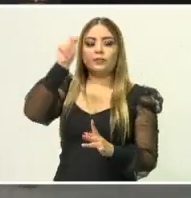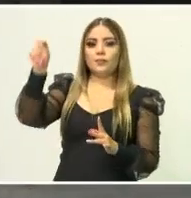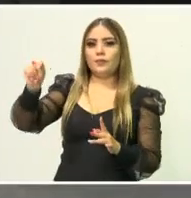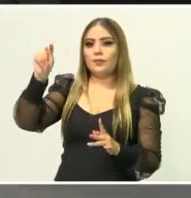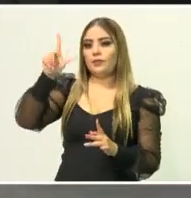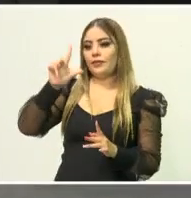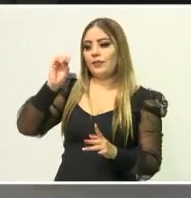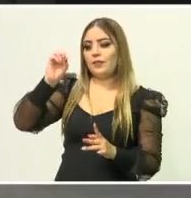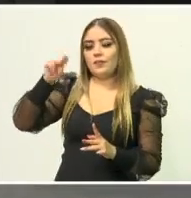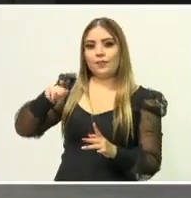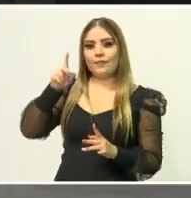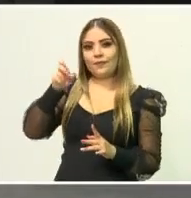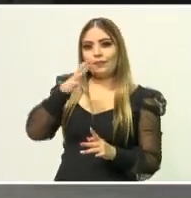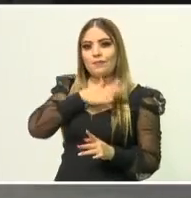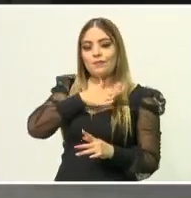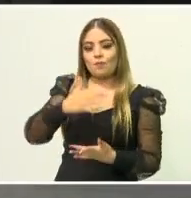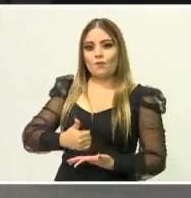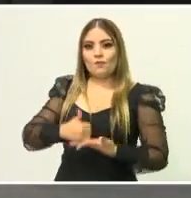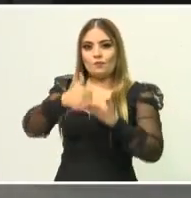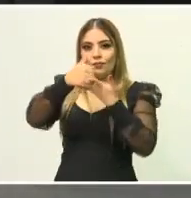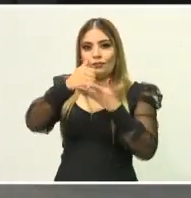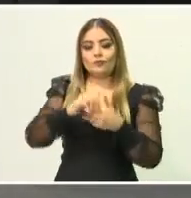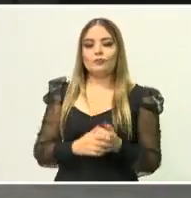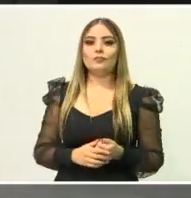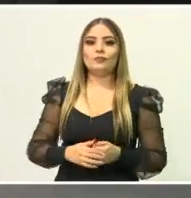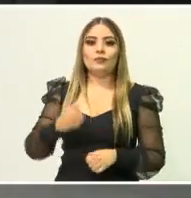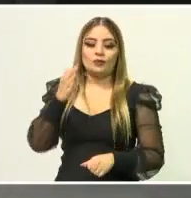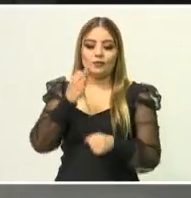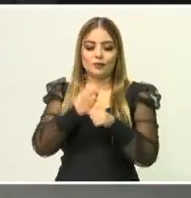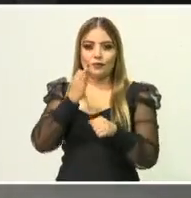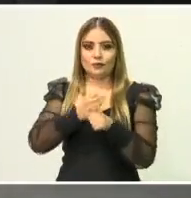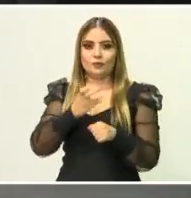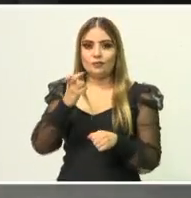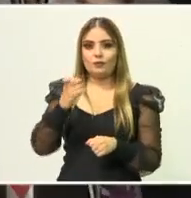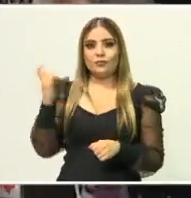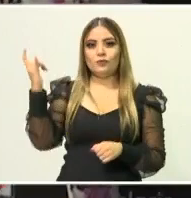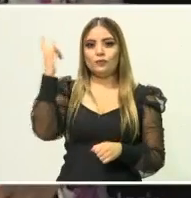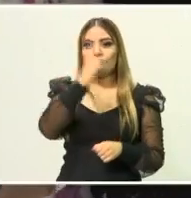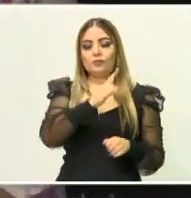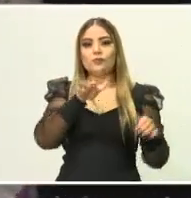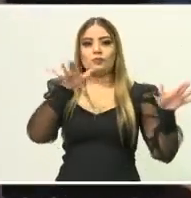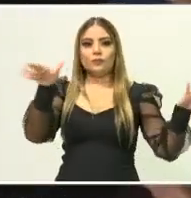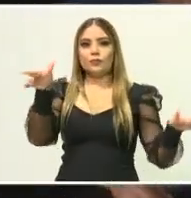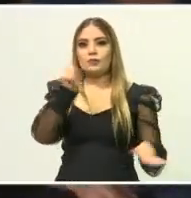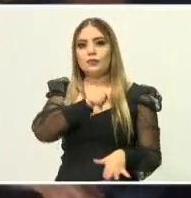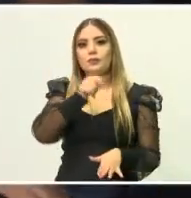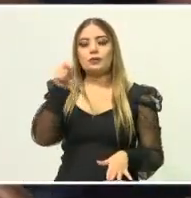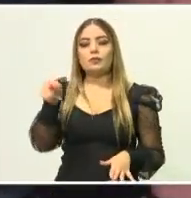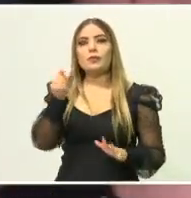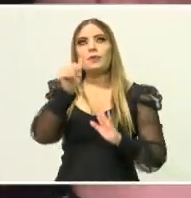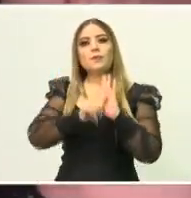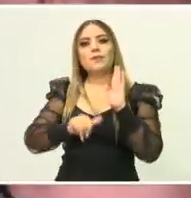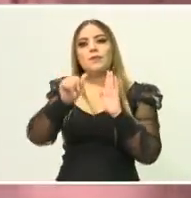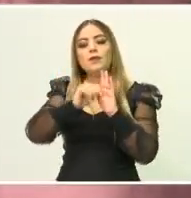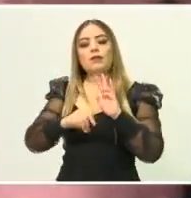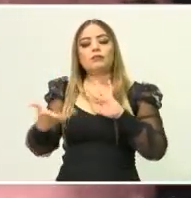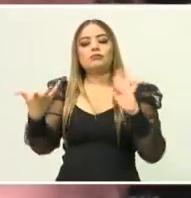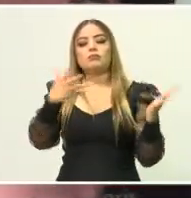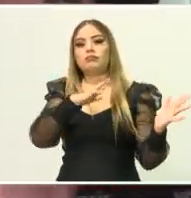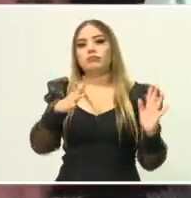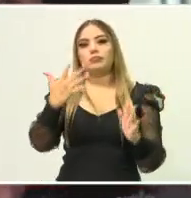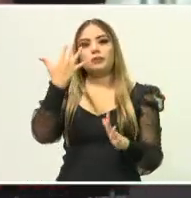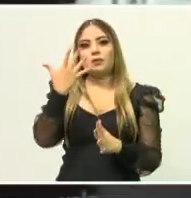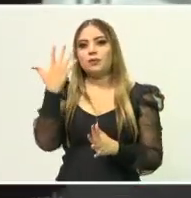un gran beneficio en diversos ámbitos actualmente el aeropuerto de Torreón de manera mensual tiene un estimado de